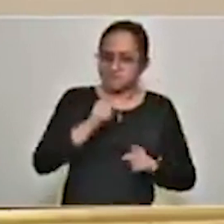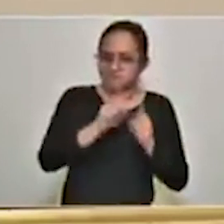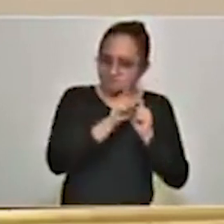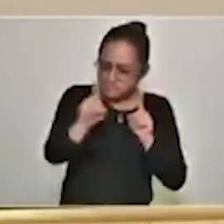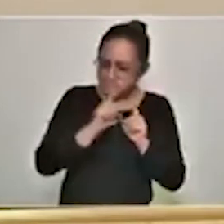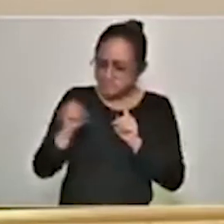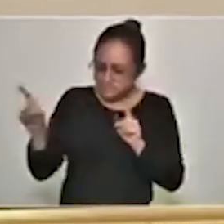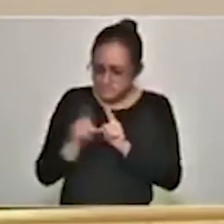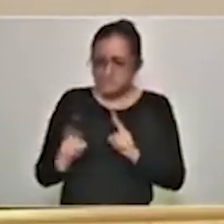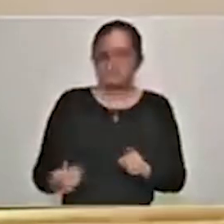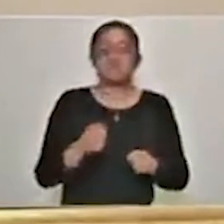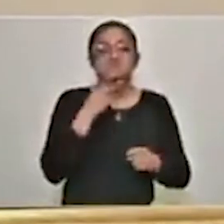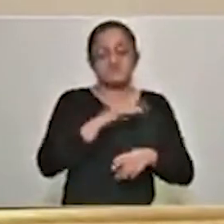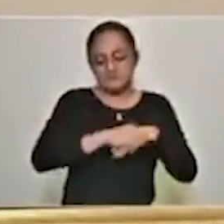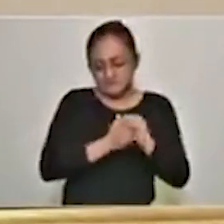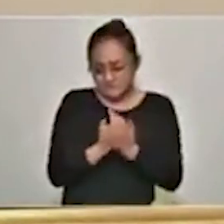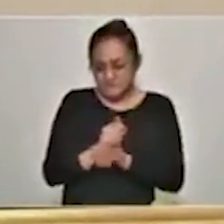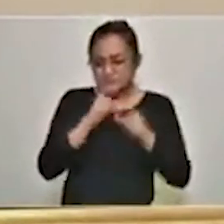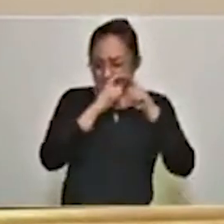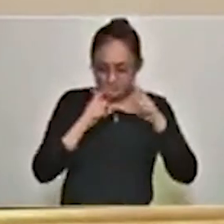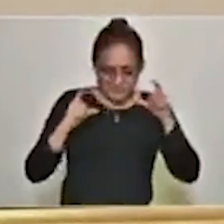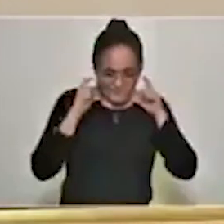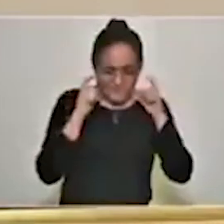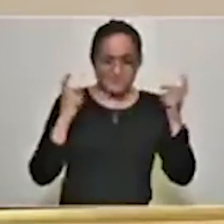distancia higiene cubrebocas